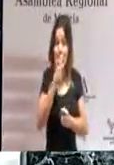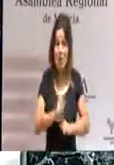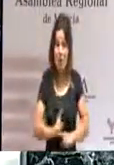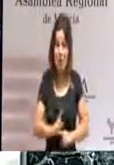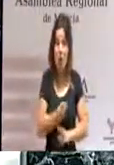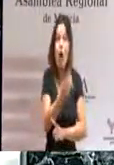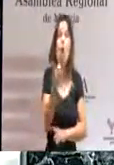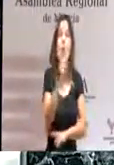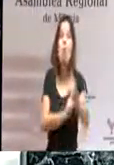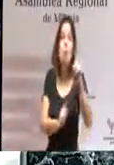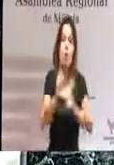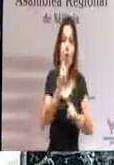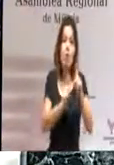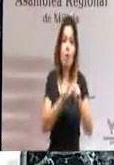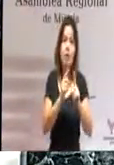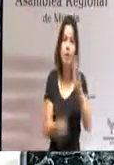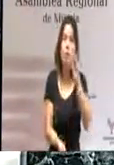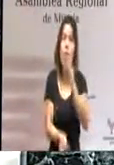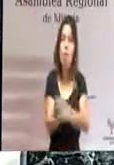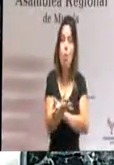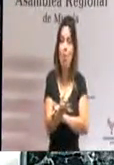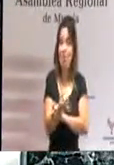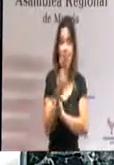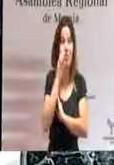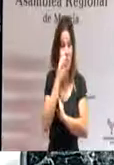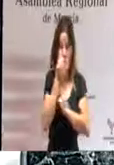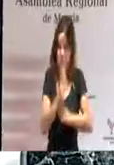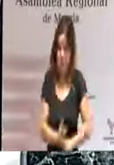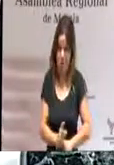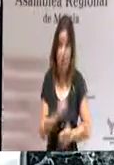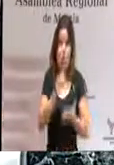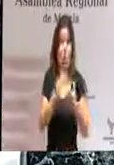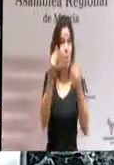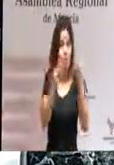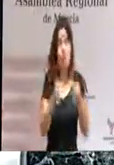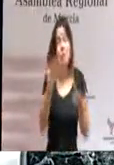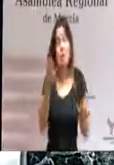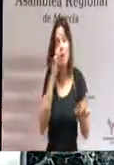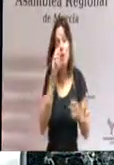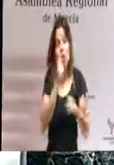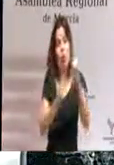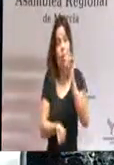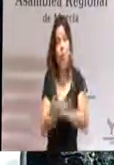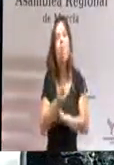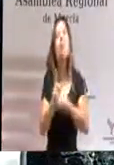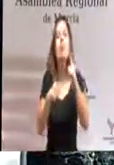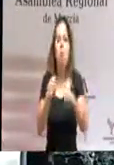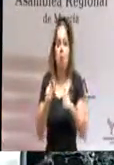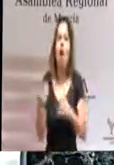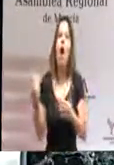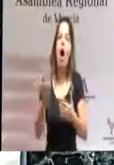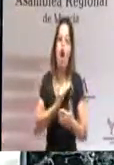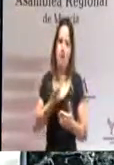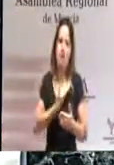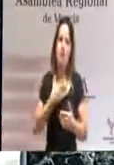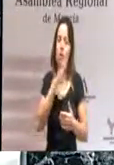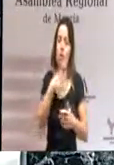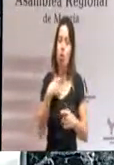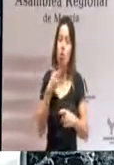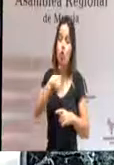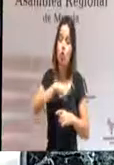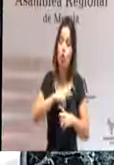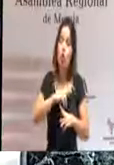de los problemas que se generaron innecesariamente en esos presupuestos estarían lastrando nuestra recuperación y estarían